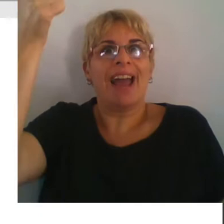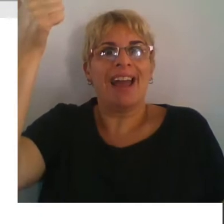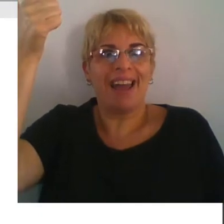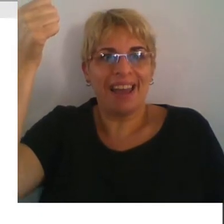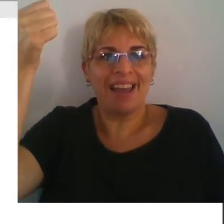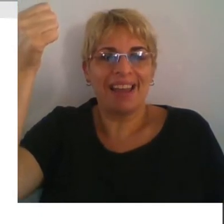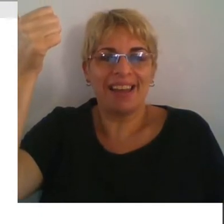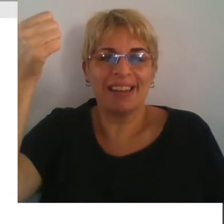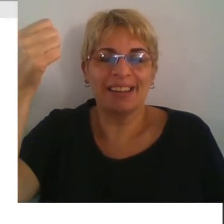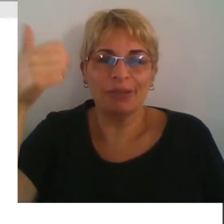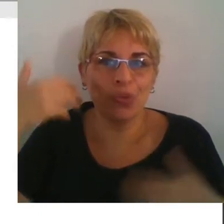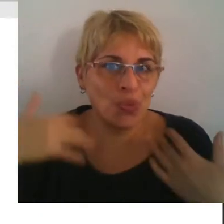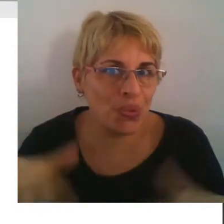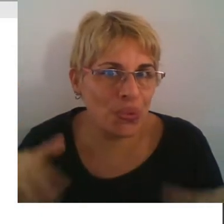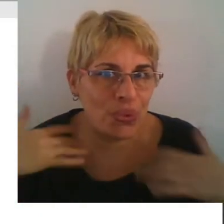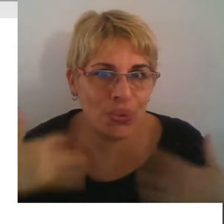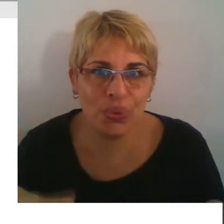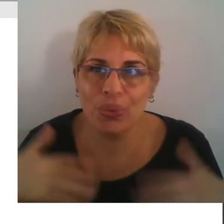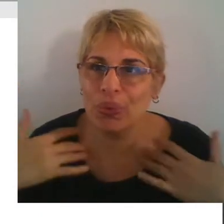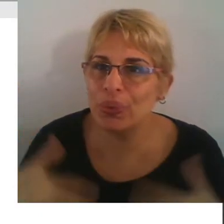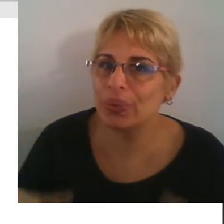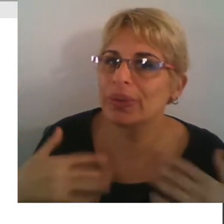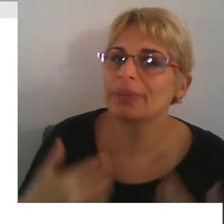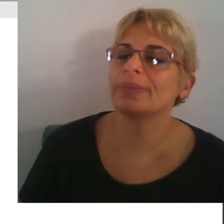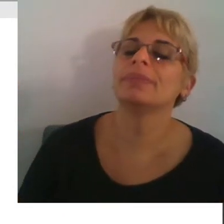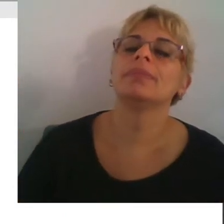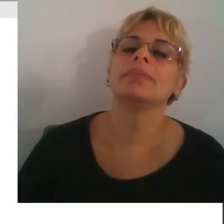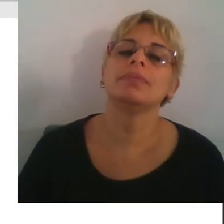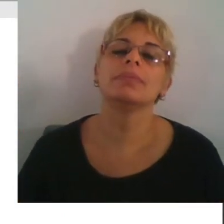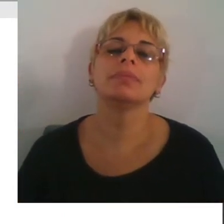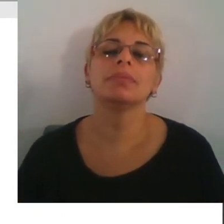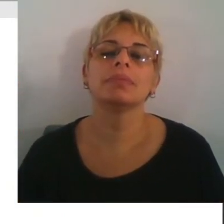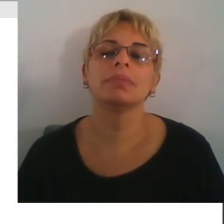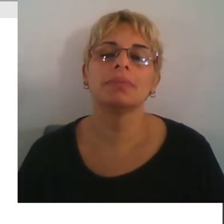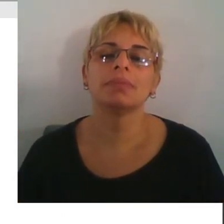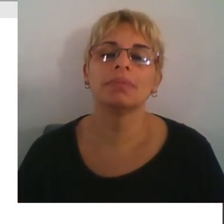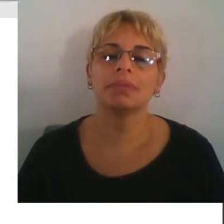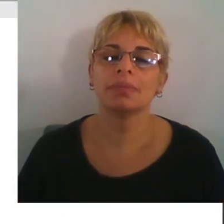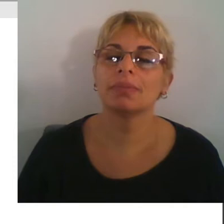pensó una idea elefante genial.